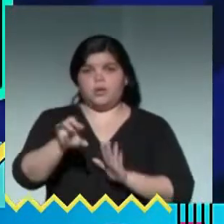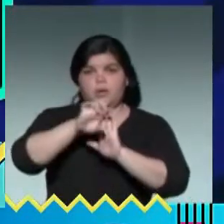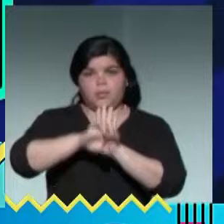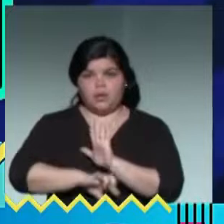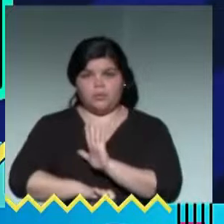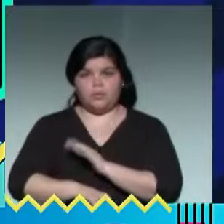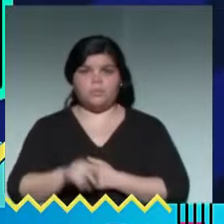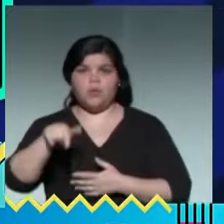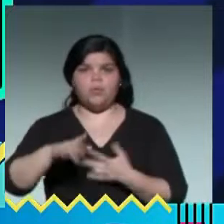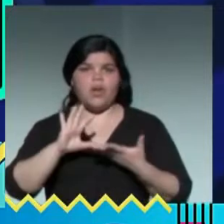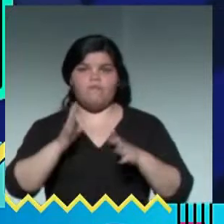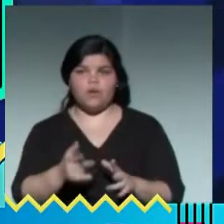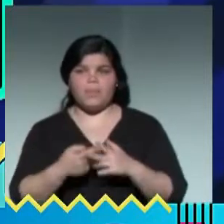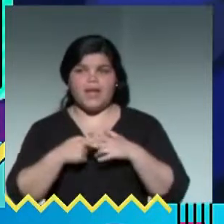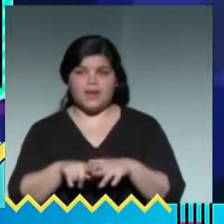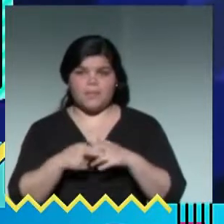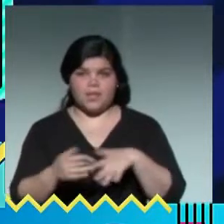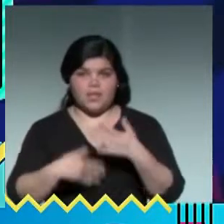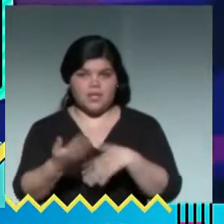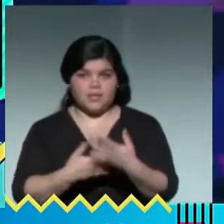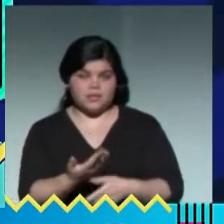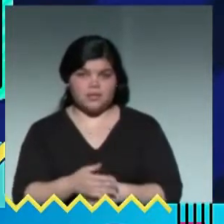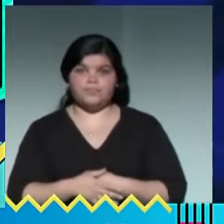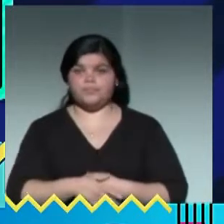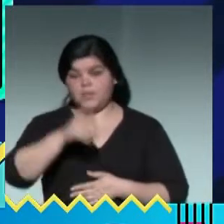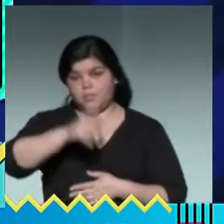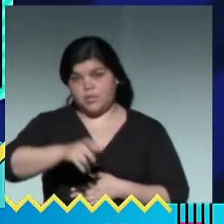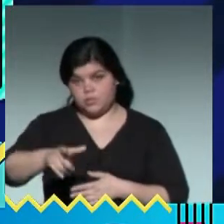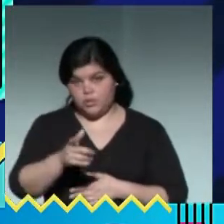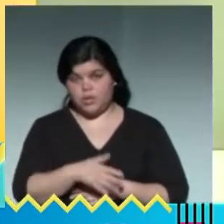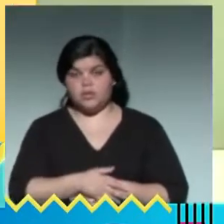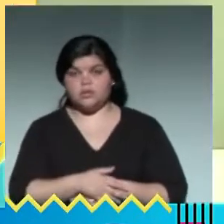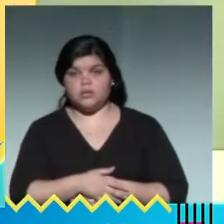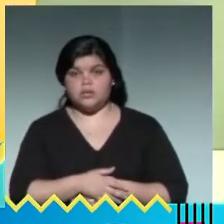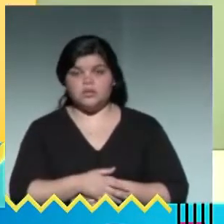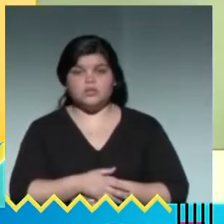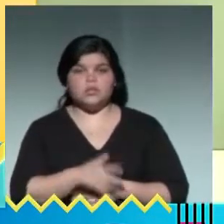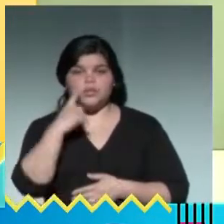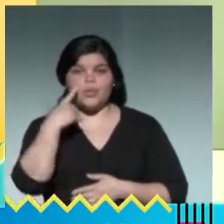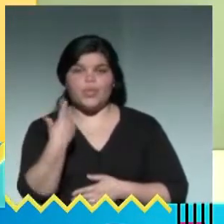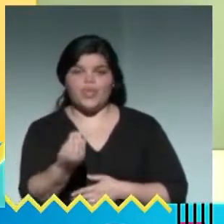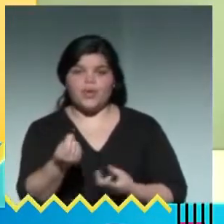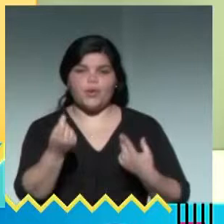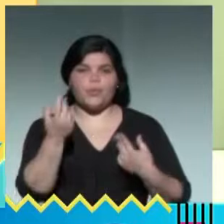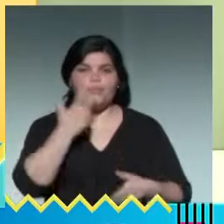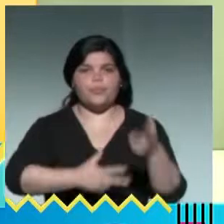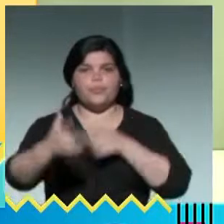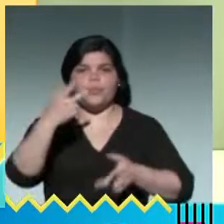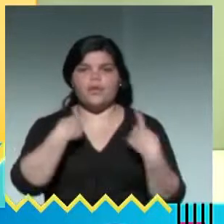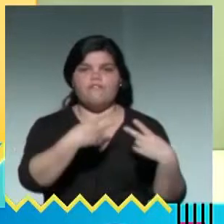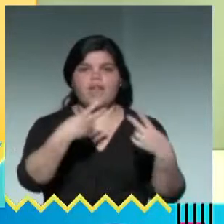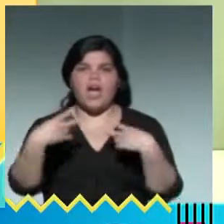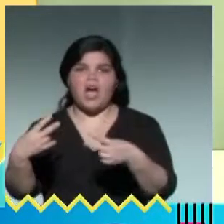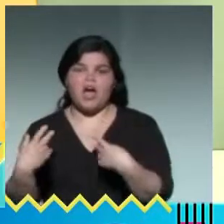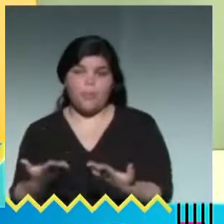una herramienta que tiene hoy el usuario para el ciudadano para moverse. ¿A qué apuntamos nosotros? Nosotros